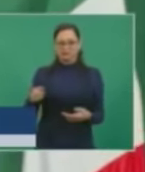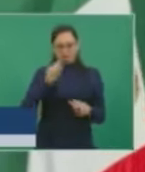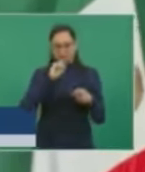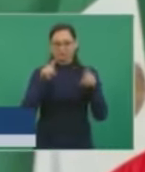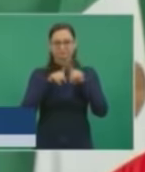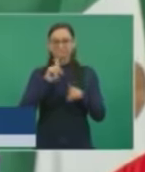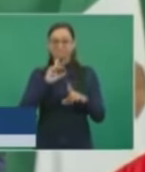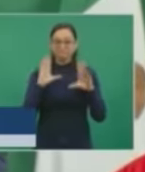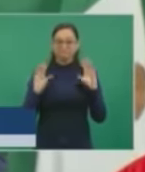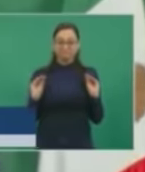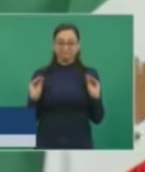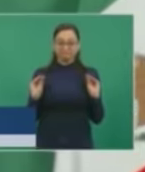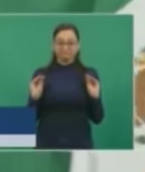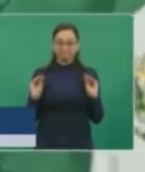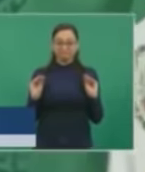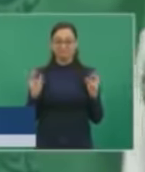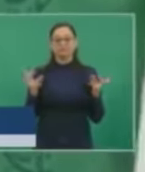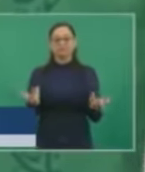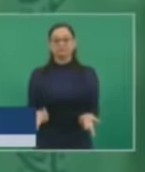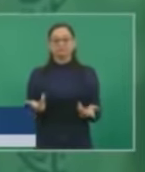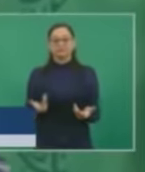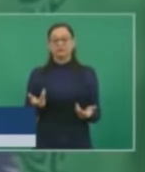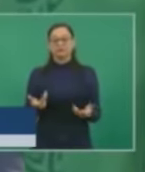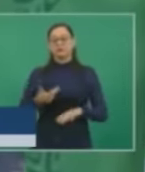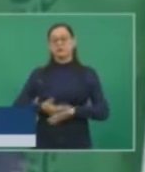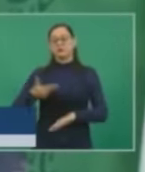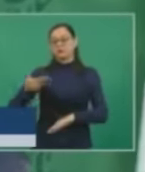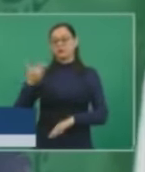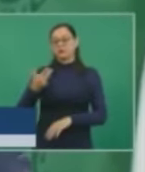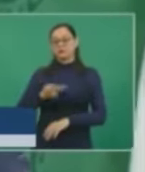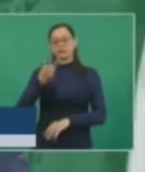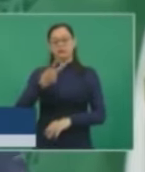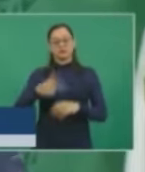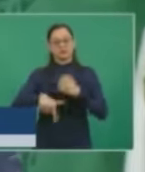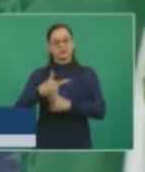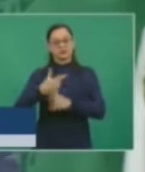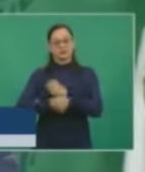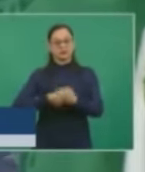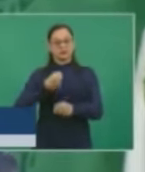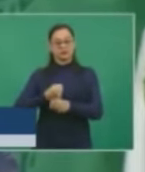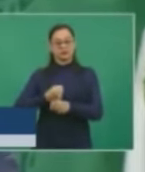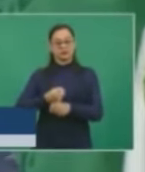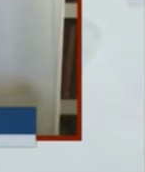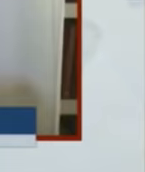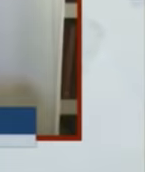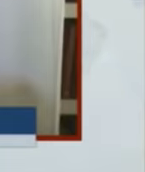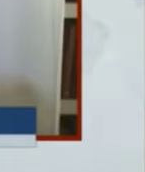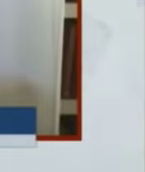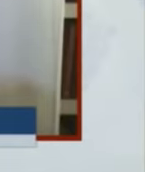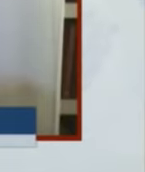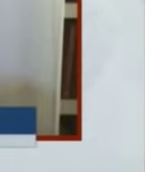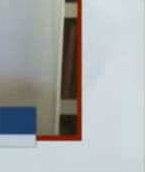el acuerdo, pues para que todos se sientan comprometidos con su ejecución. Ya. Oye, tercer elemento, el